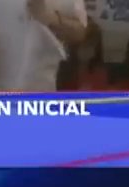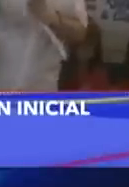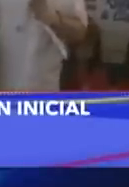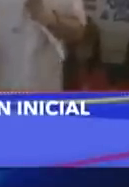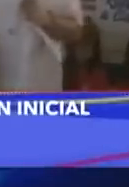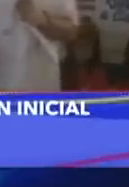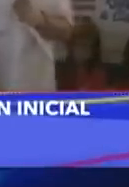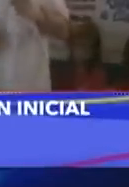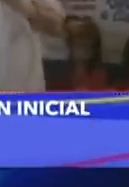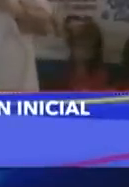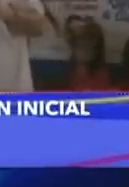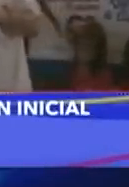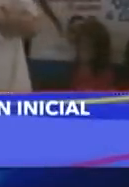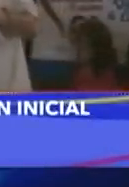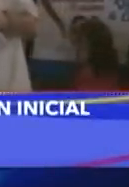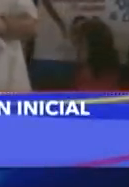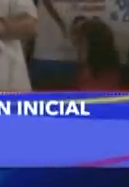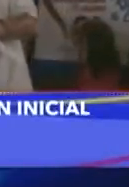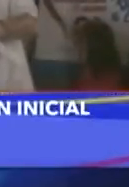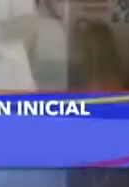cabo gracias presidente